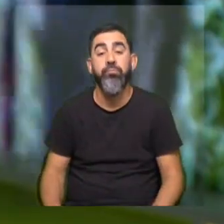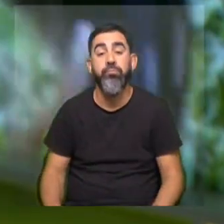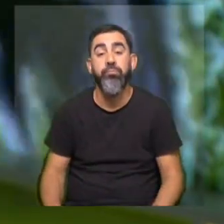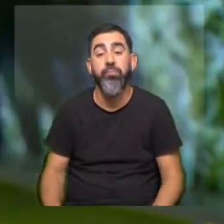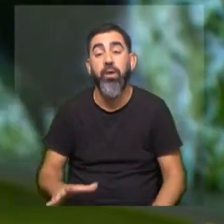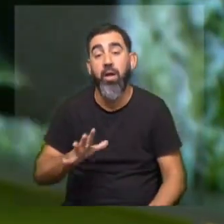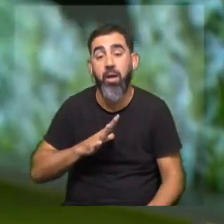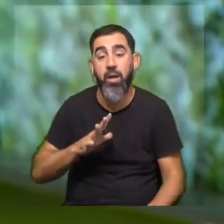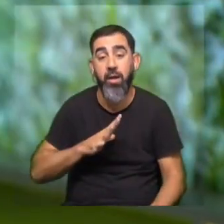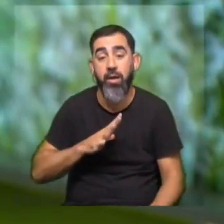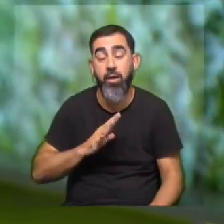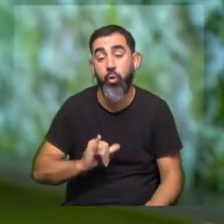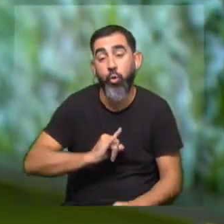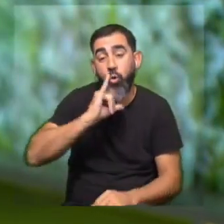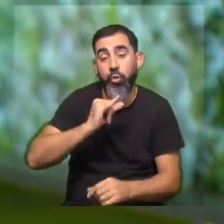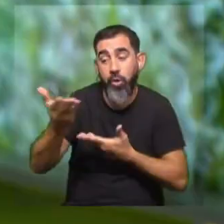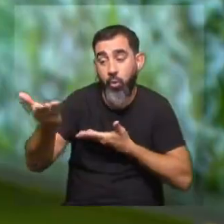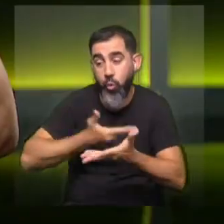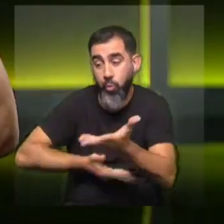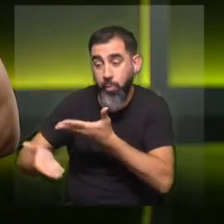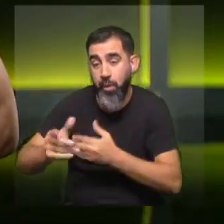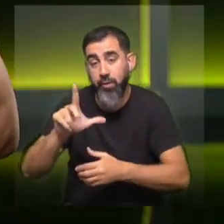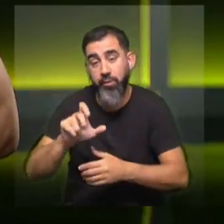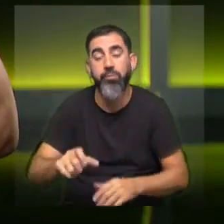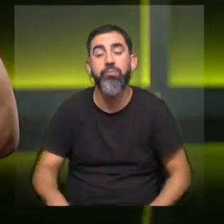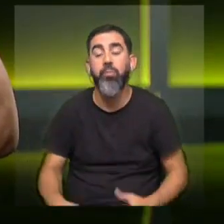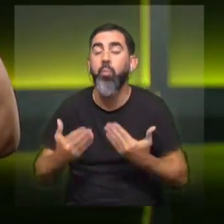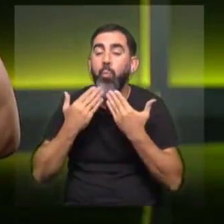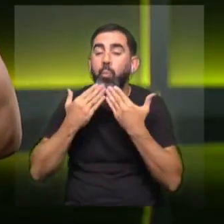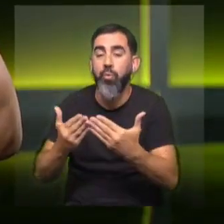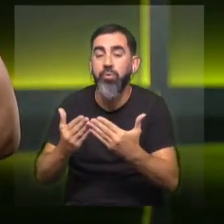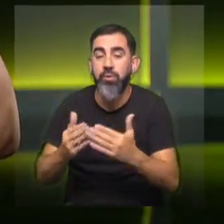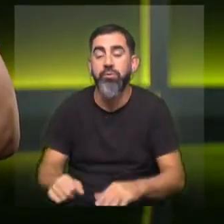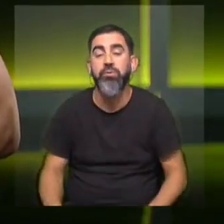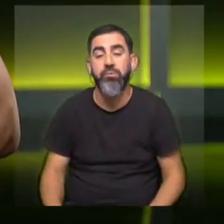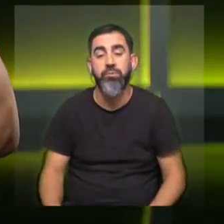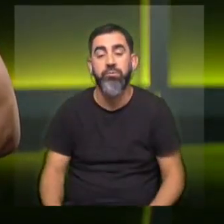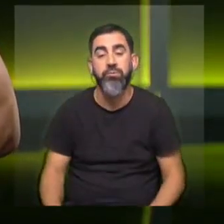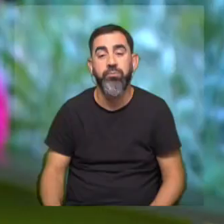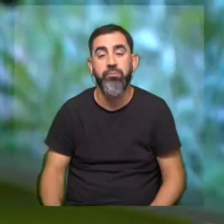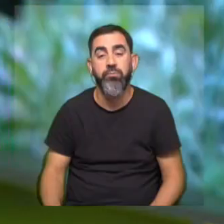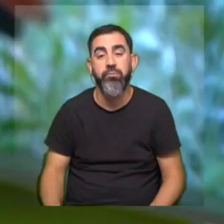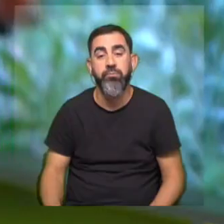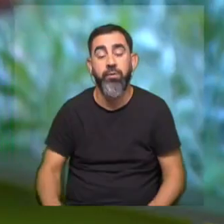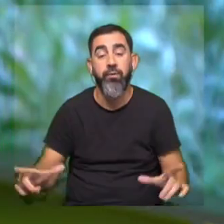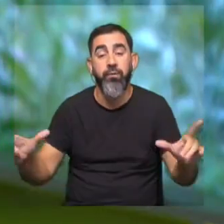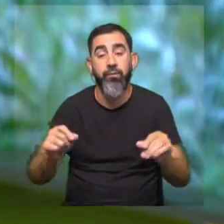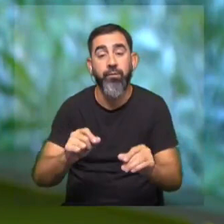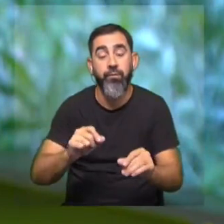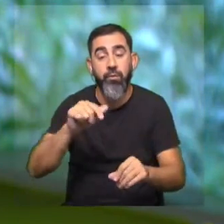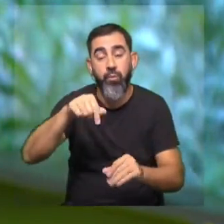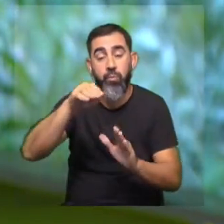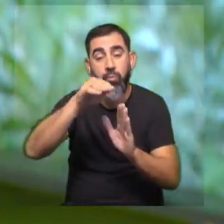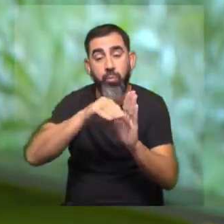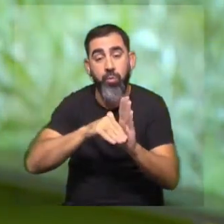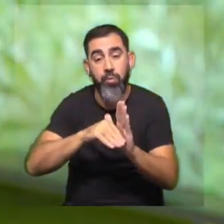haya alguna novedad la compartimos. Sí, claro. Muchas gracias por acompañarnos en Sobre Gracias por la invitación. Cerramos nuestro programa de hoy, un